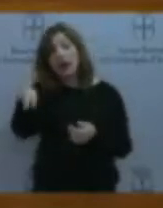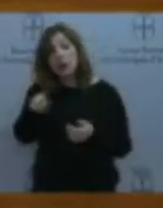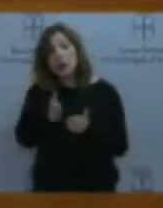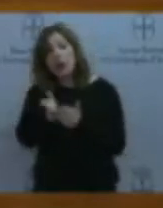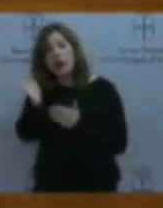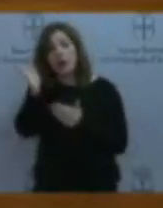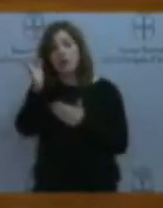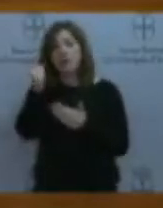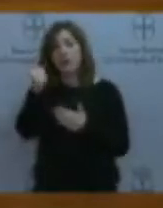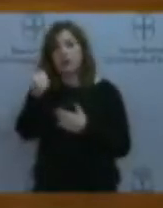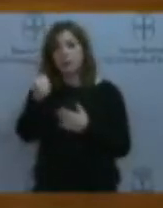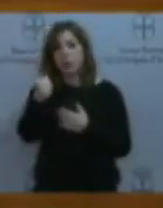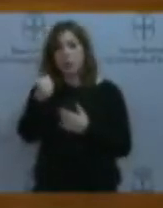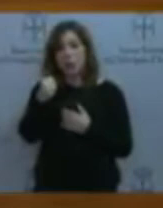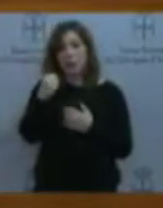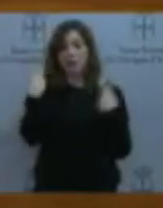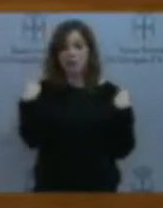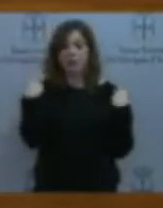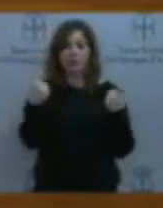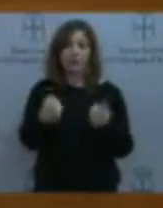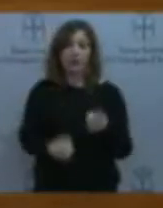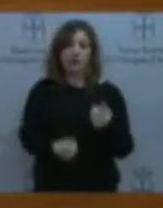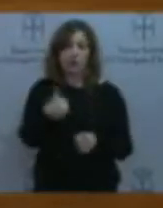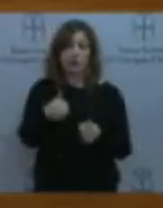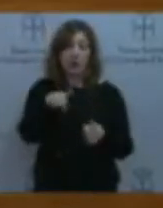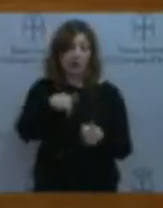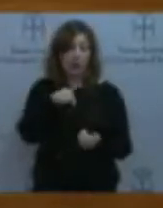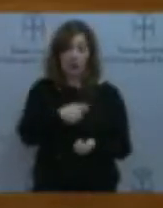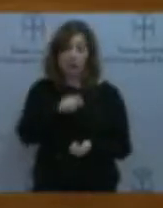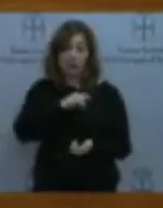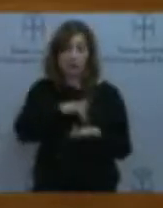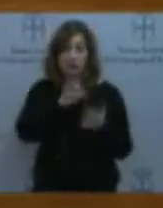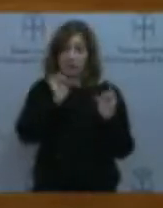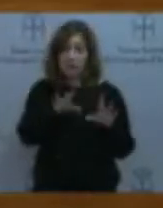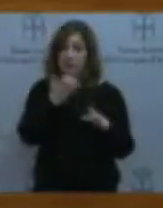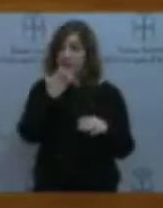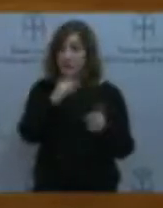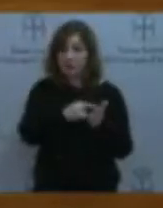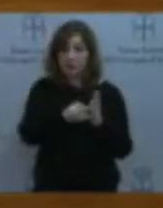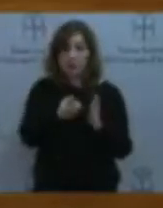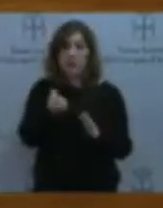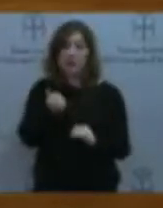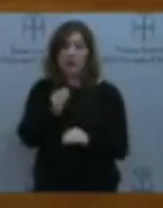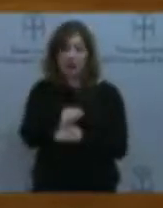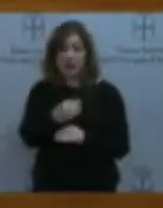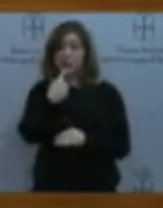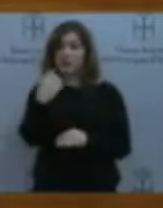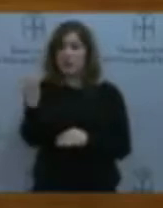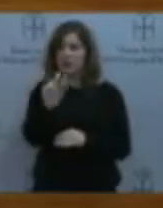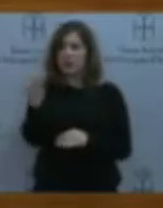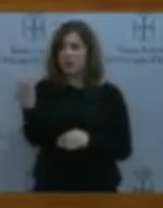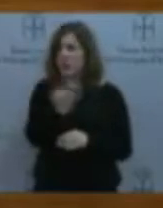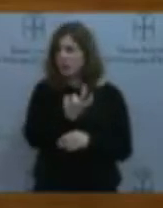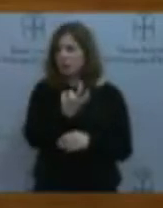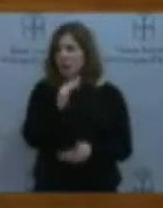federalismo fiscal competitivo. Eso está pasando en España. Si ahora en el sistema de financiación lo que nos vienen y nos dicen es que debemos de tener